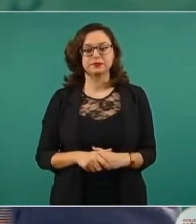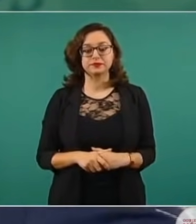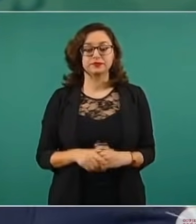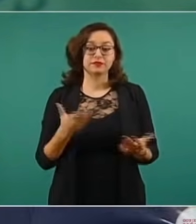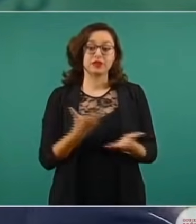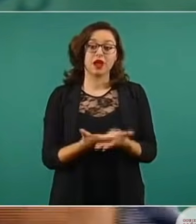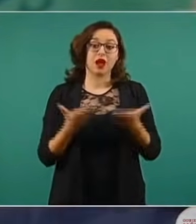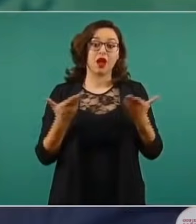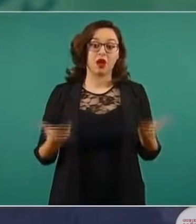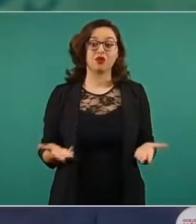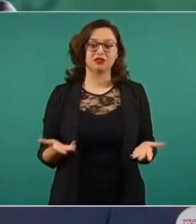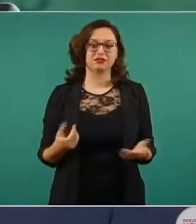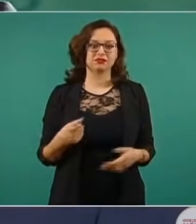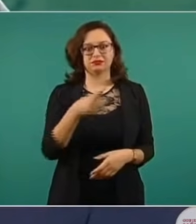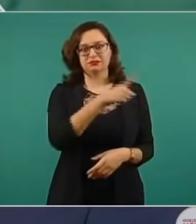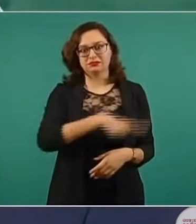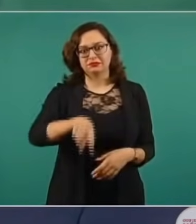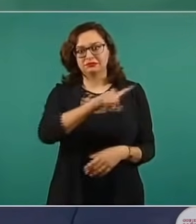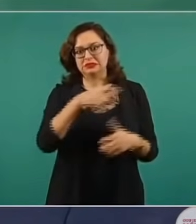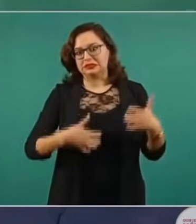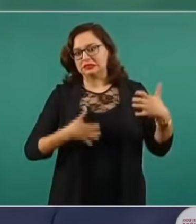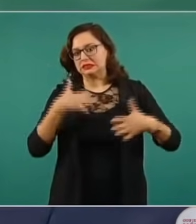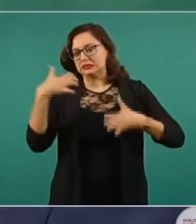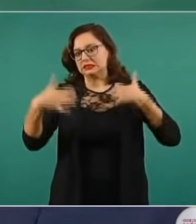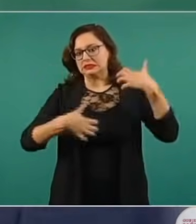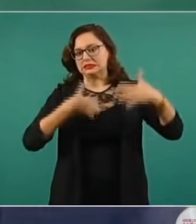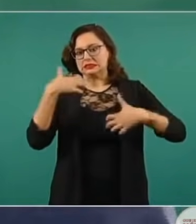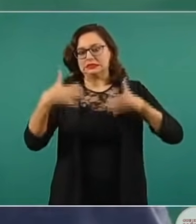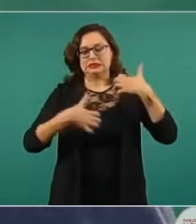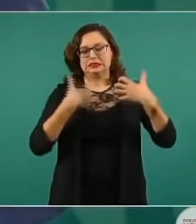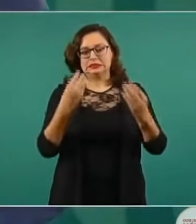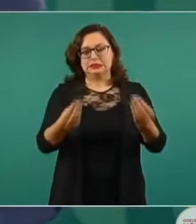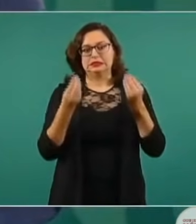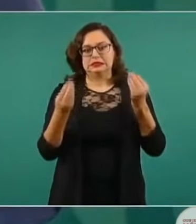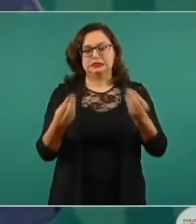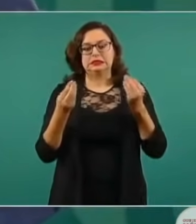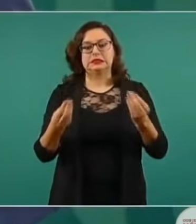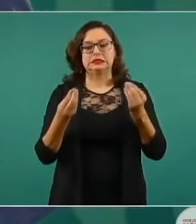Pues ahora están muy enojados, porque muchos de ellos,